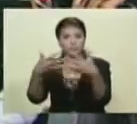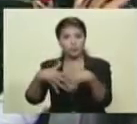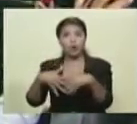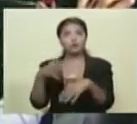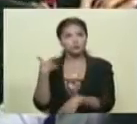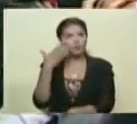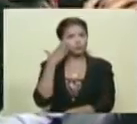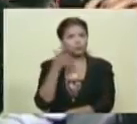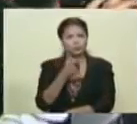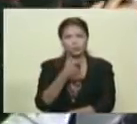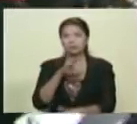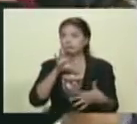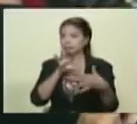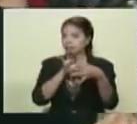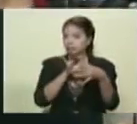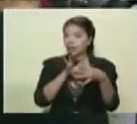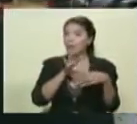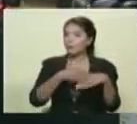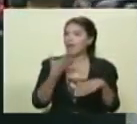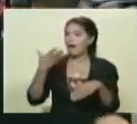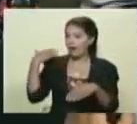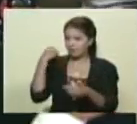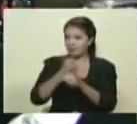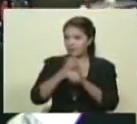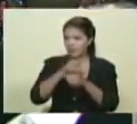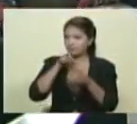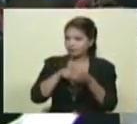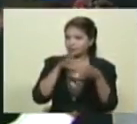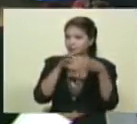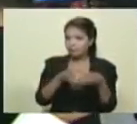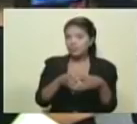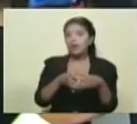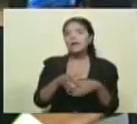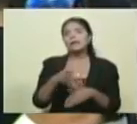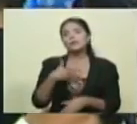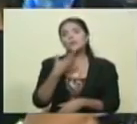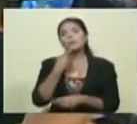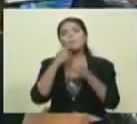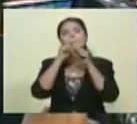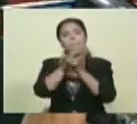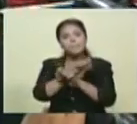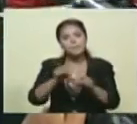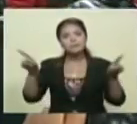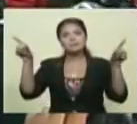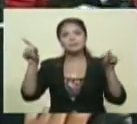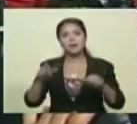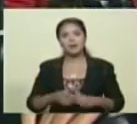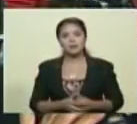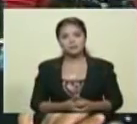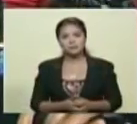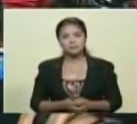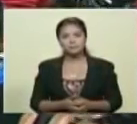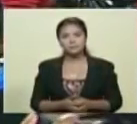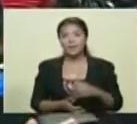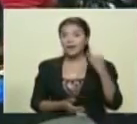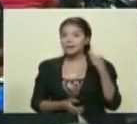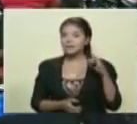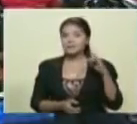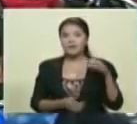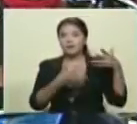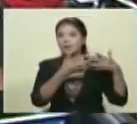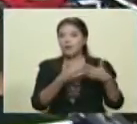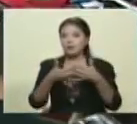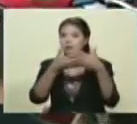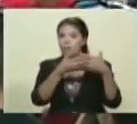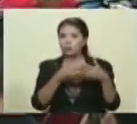sensible a este tema porque usted fue sindicalista. Si usted pudiera dirigir un mensaje, señor presidente, a la izquierda en los Estados